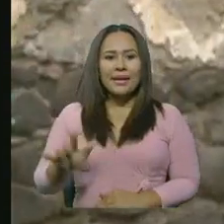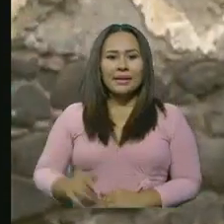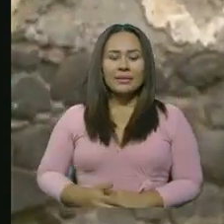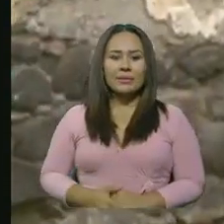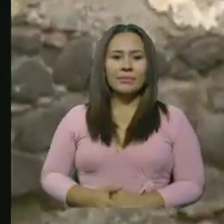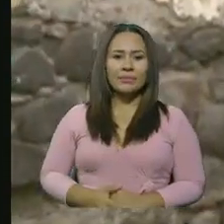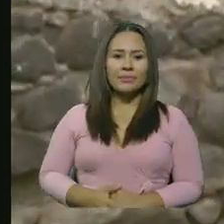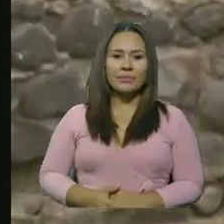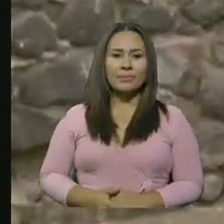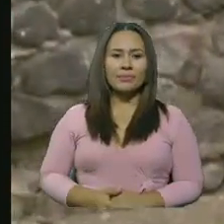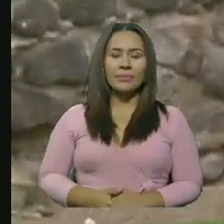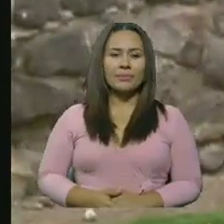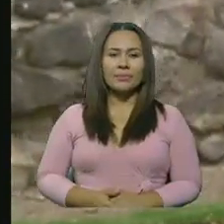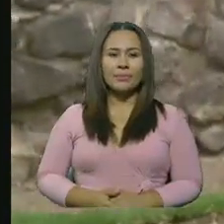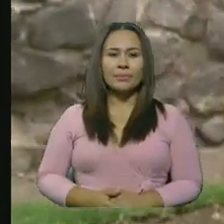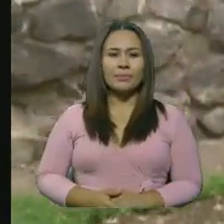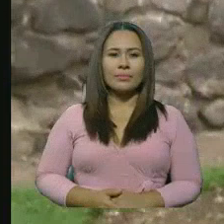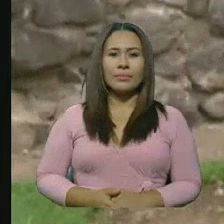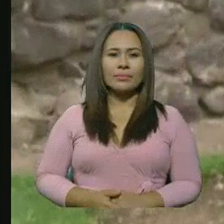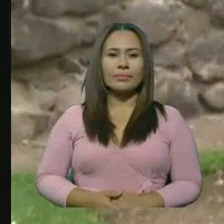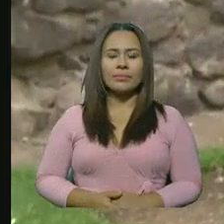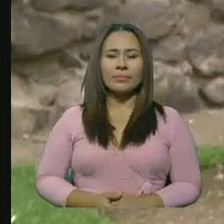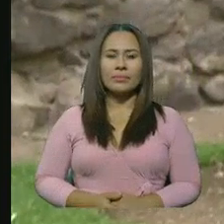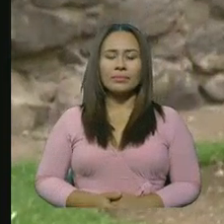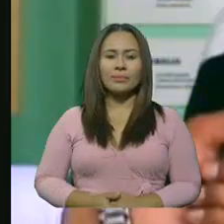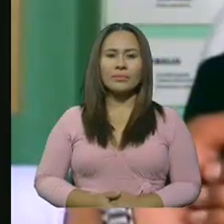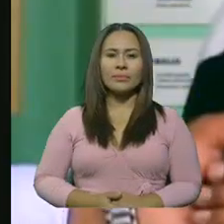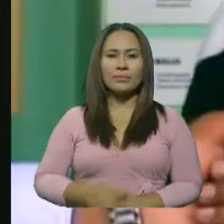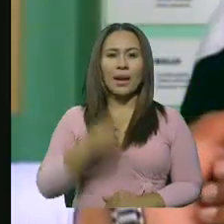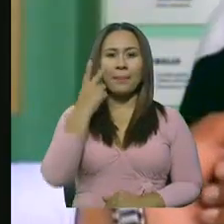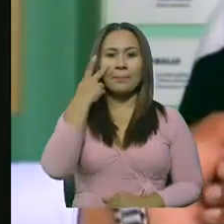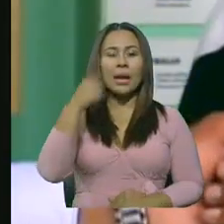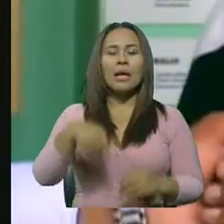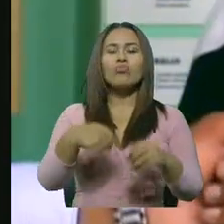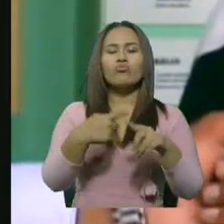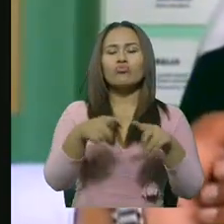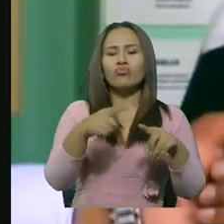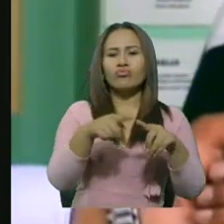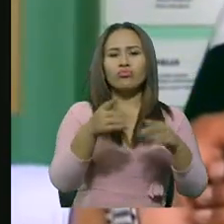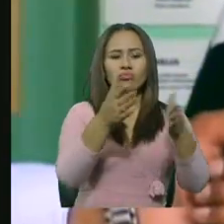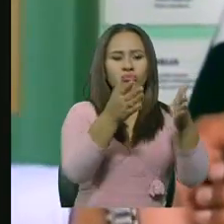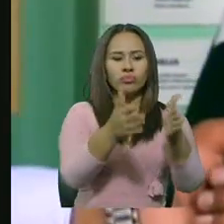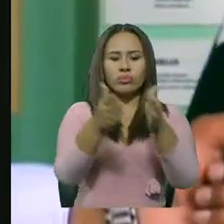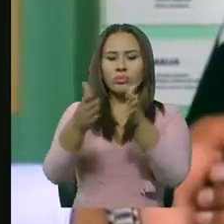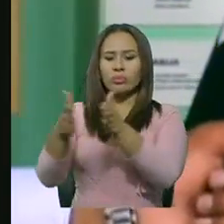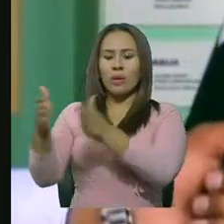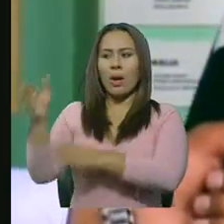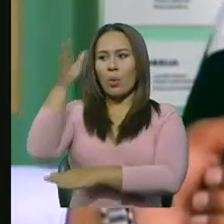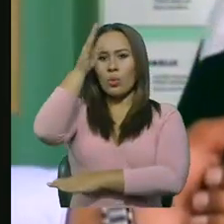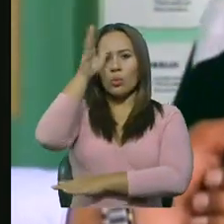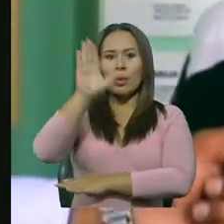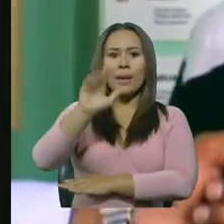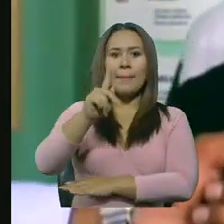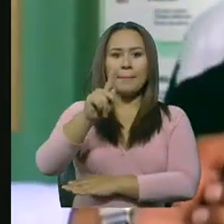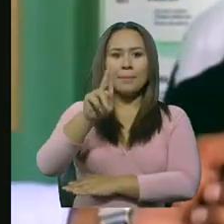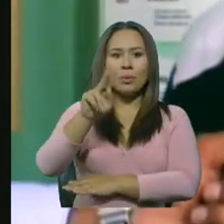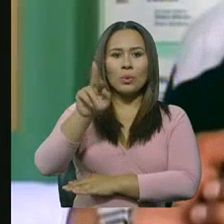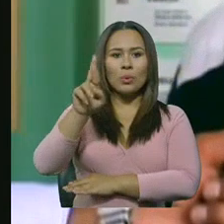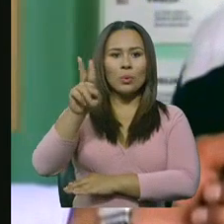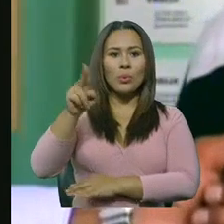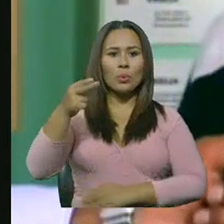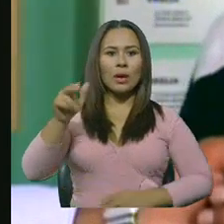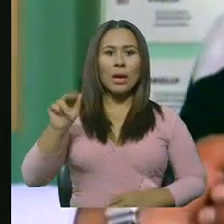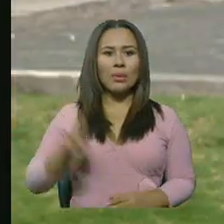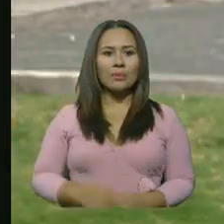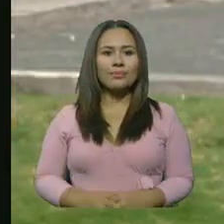Aquí se estuvo radicadas varias parcialidades de la cultura puruá a lo todo lo